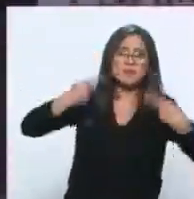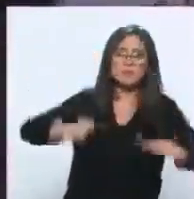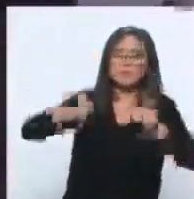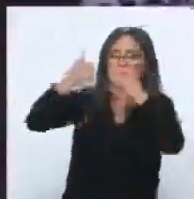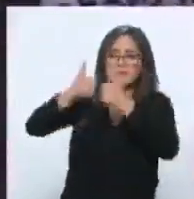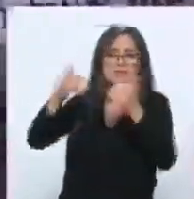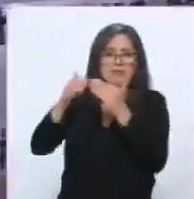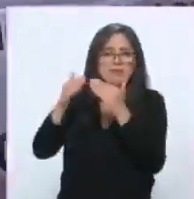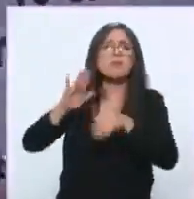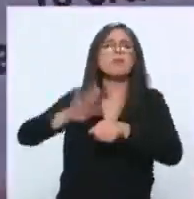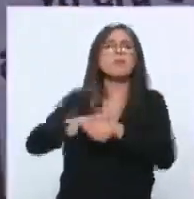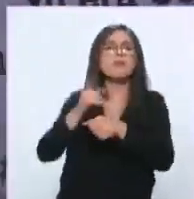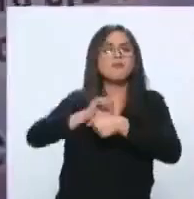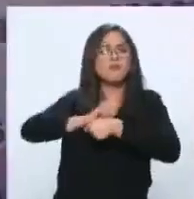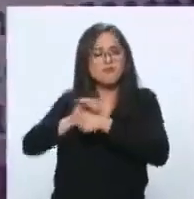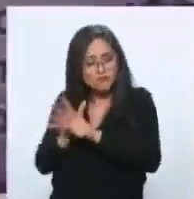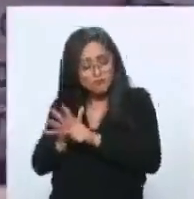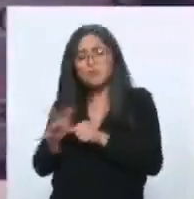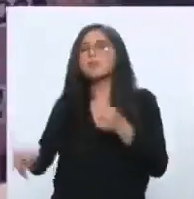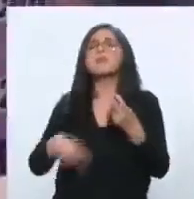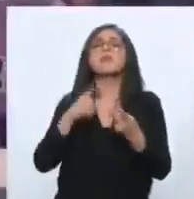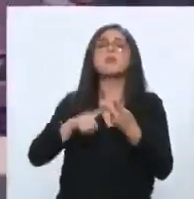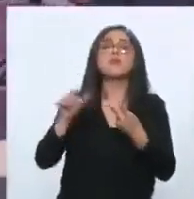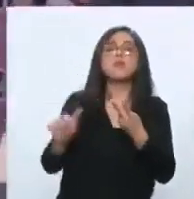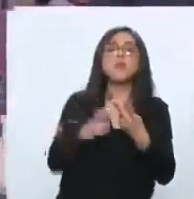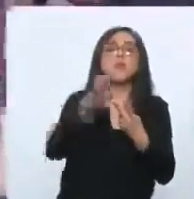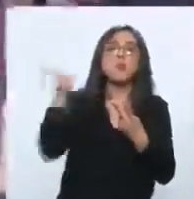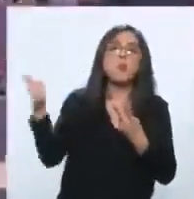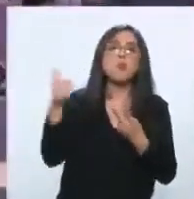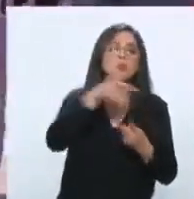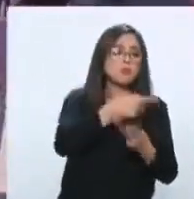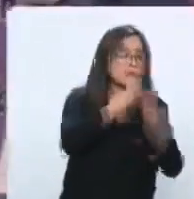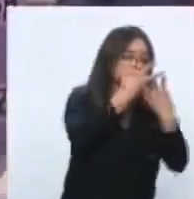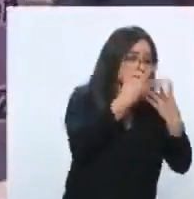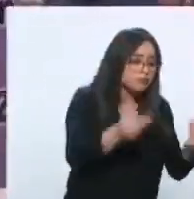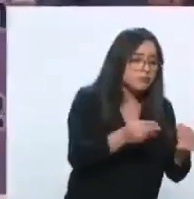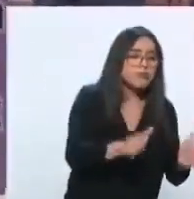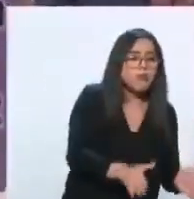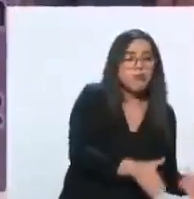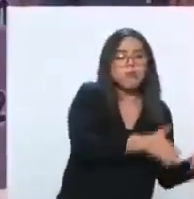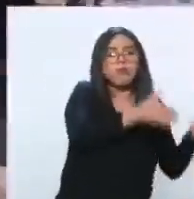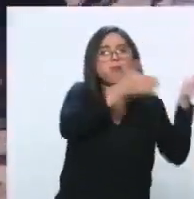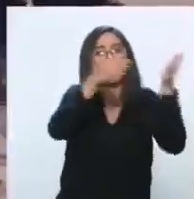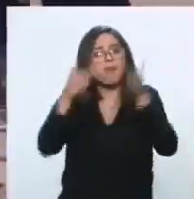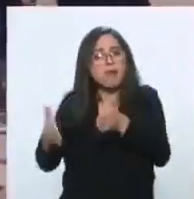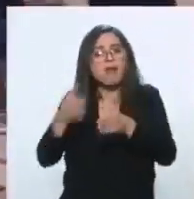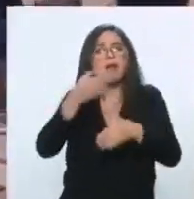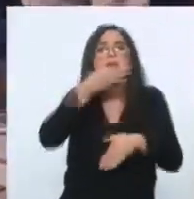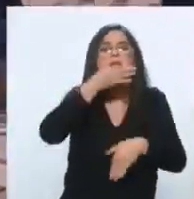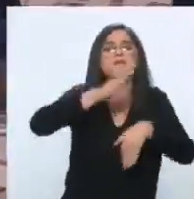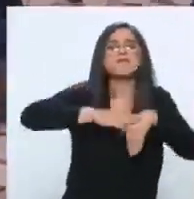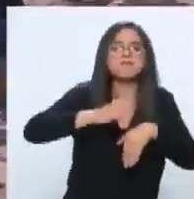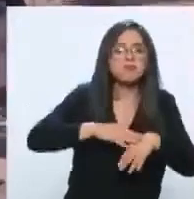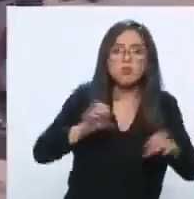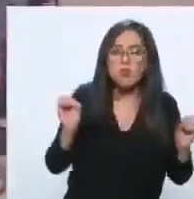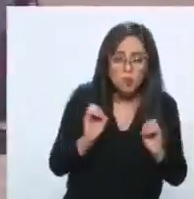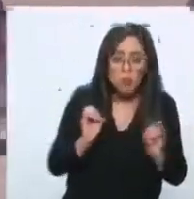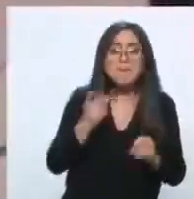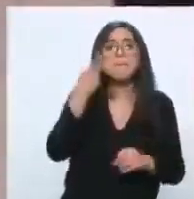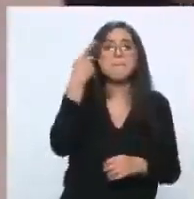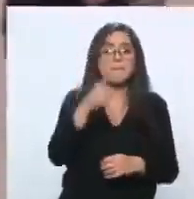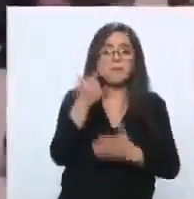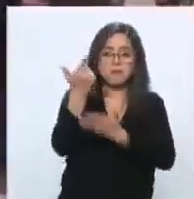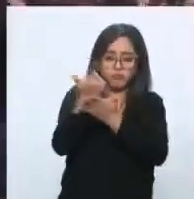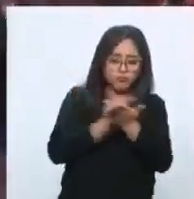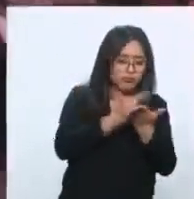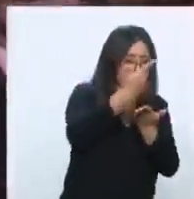que las fiscalías reporten con posterioridad un hecho sucedido en estos meses. Sin embargo, los datos objetivos que tenemos